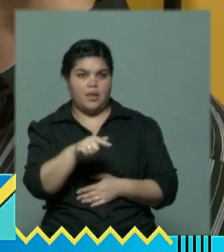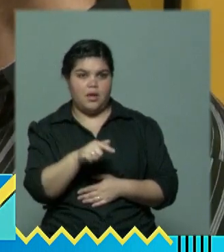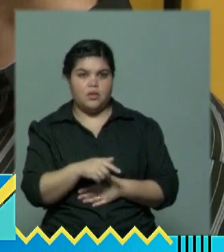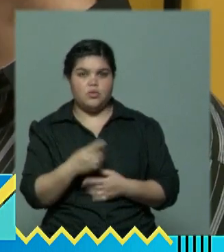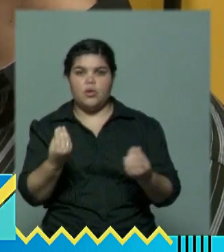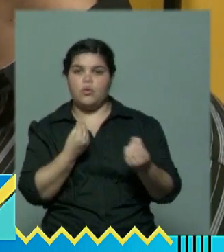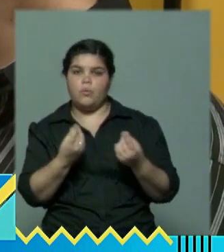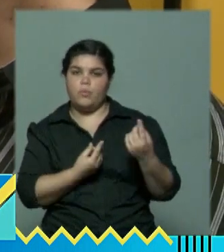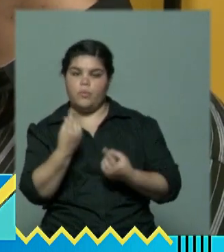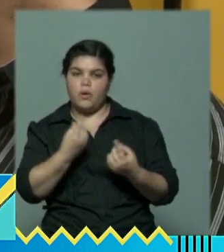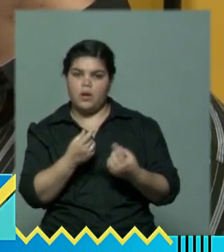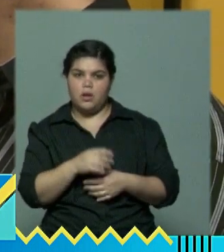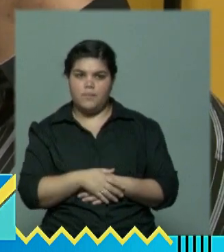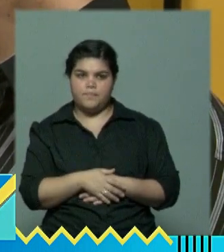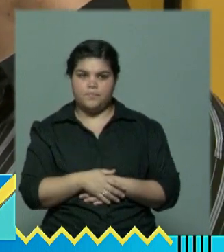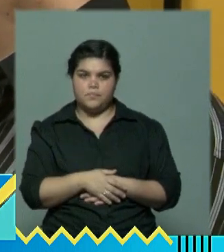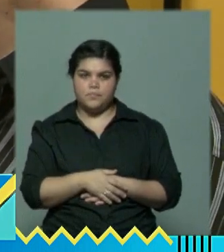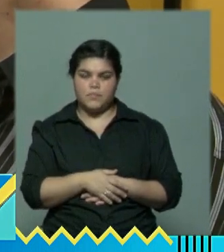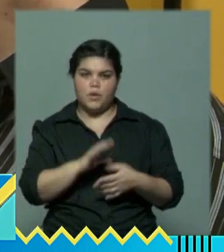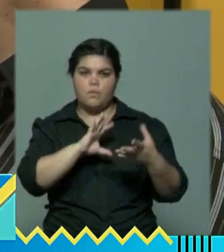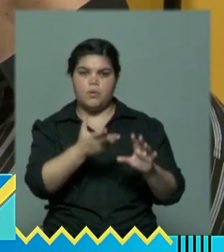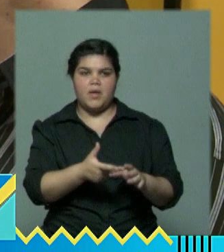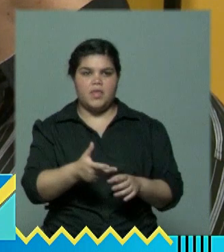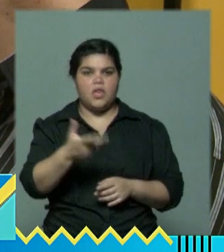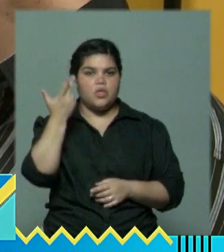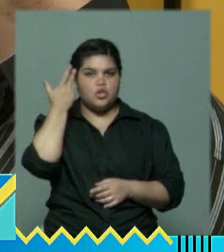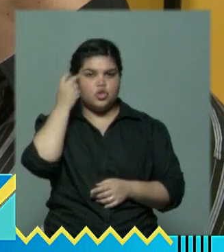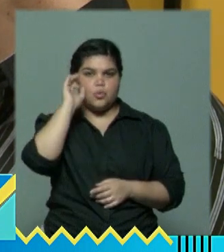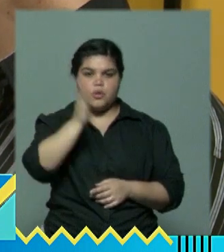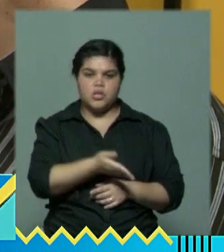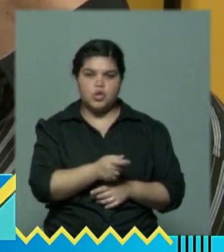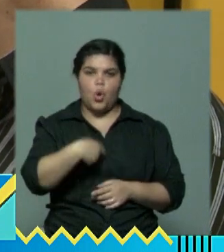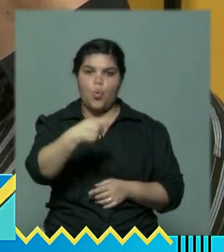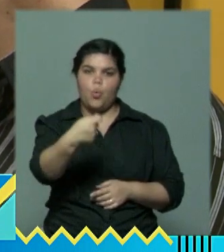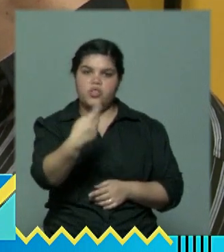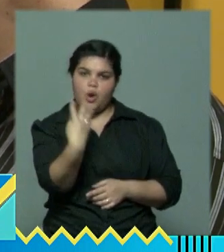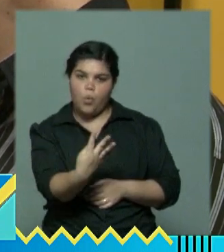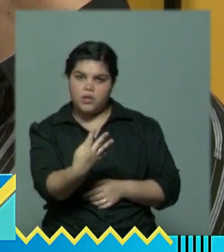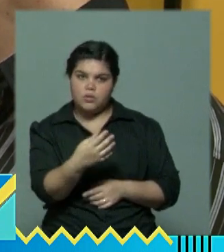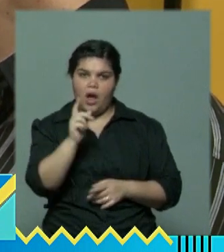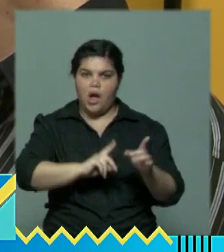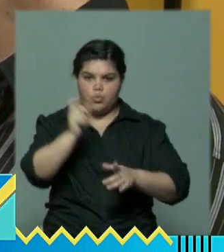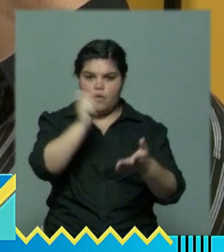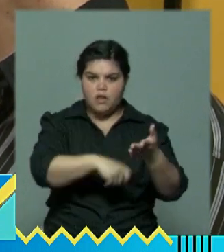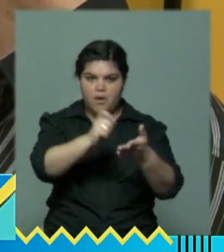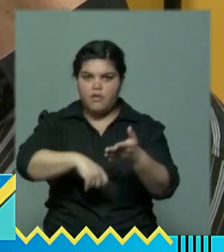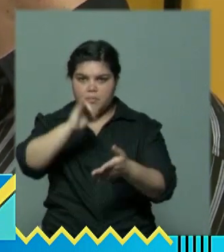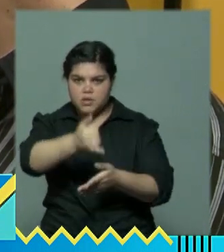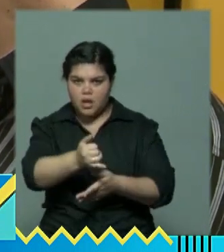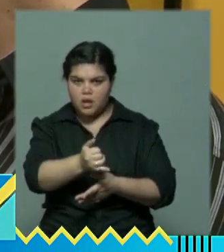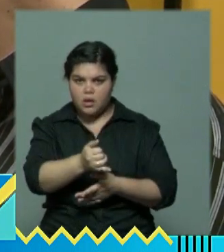viste que era el modelo de 18% en 4 cuotas. Sí, algunos firmaron eso, pero